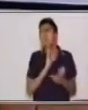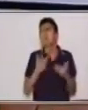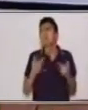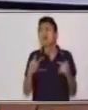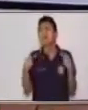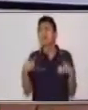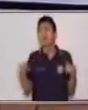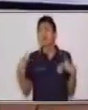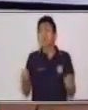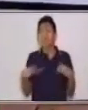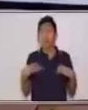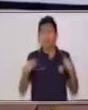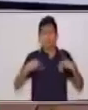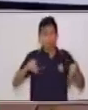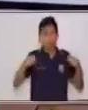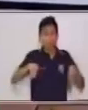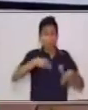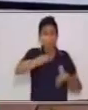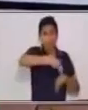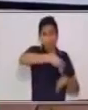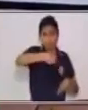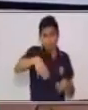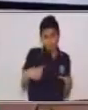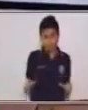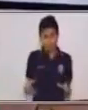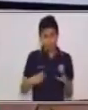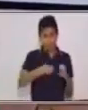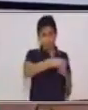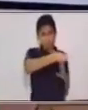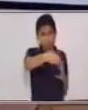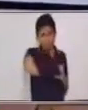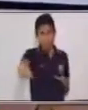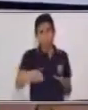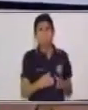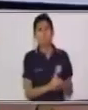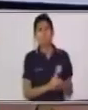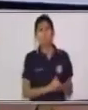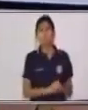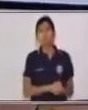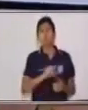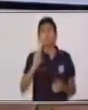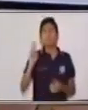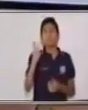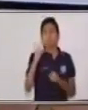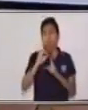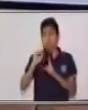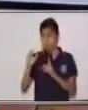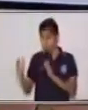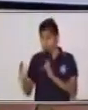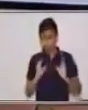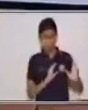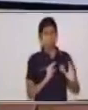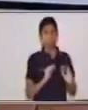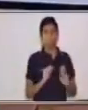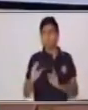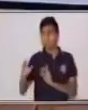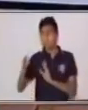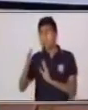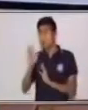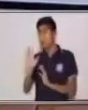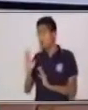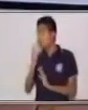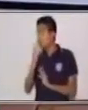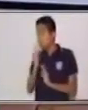es vendió. ¿Cuál sería el núcleo del sujeto? De mi segunda proposición, ¿verdad? Hija,